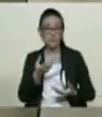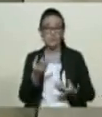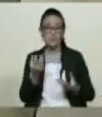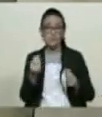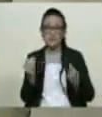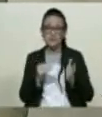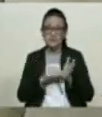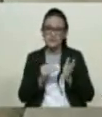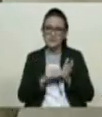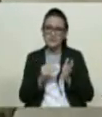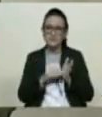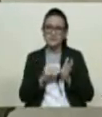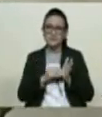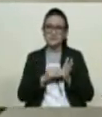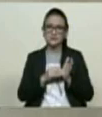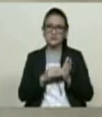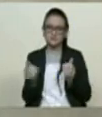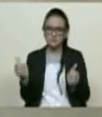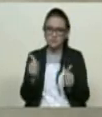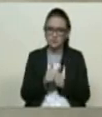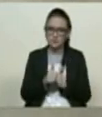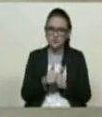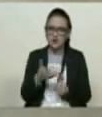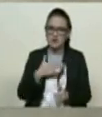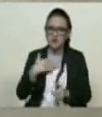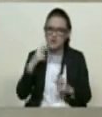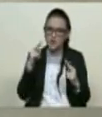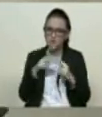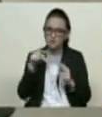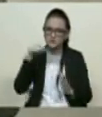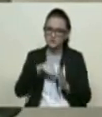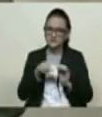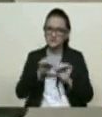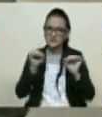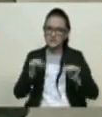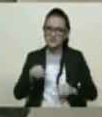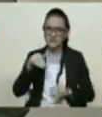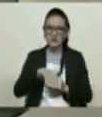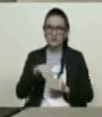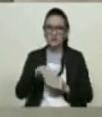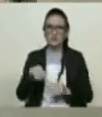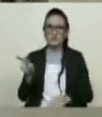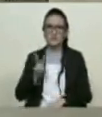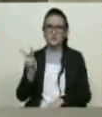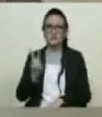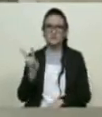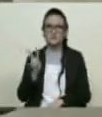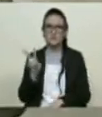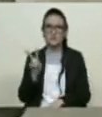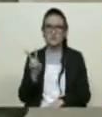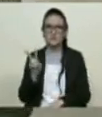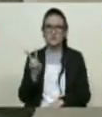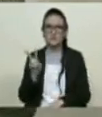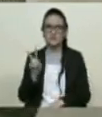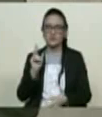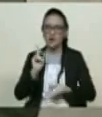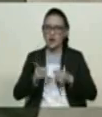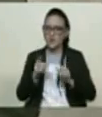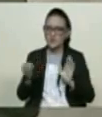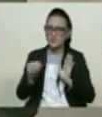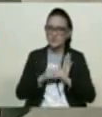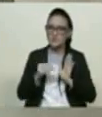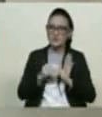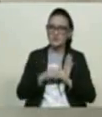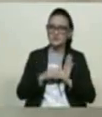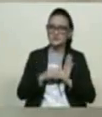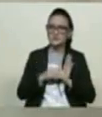veces vienen a acompañarnos porque quieren conocer el sistema electoral venezolano y en algunas oportunidades